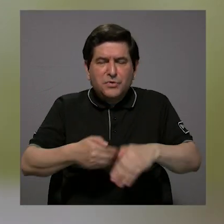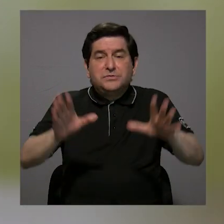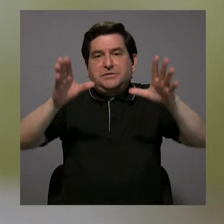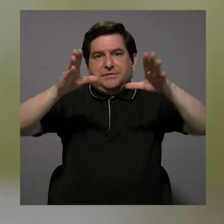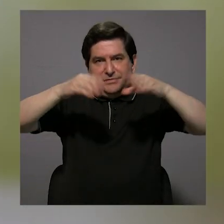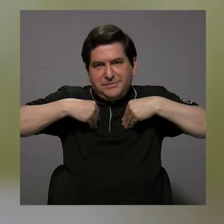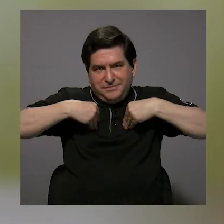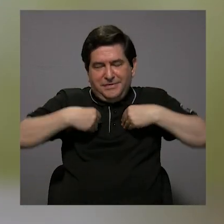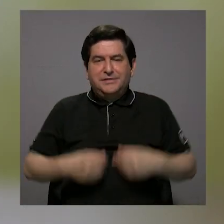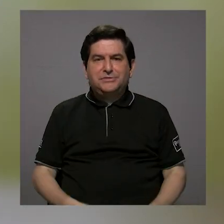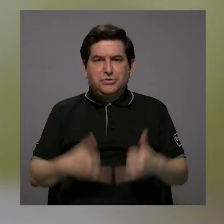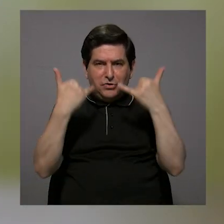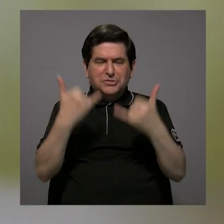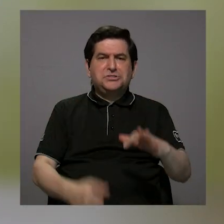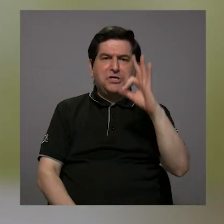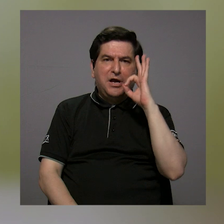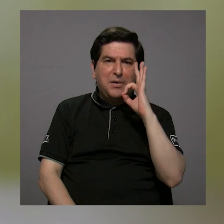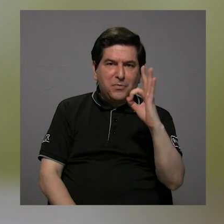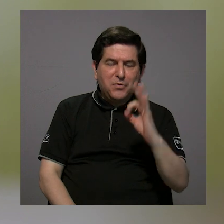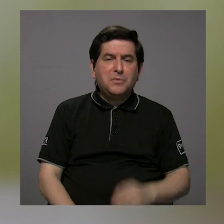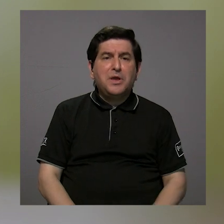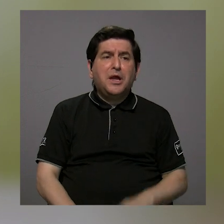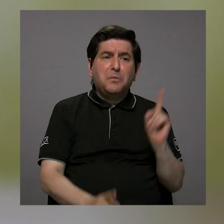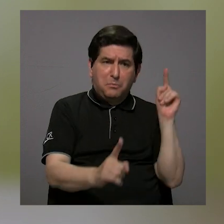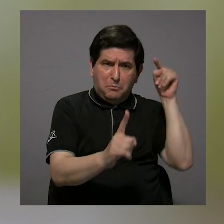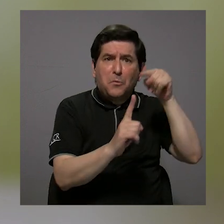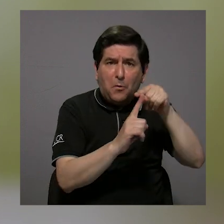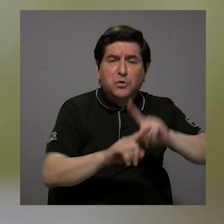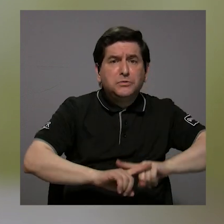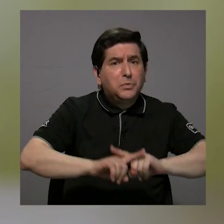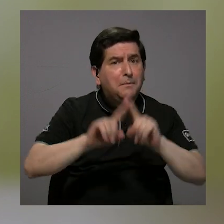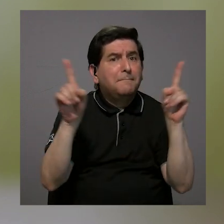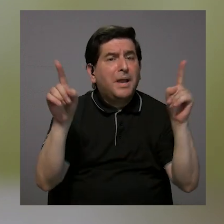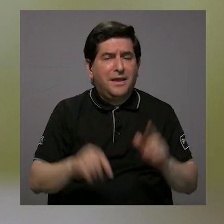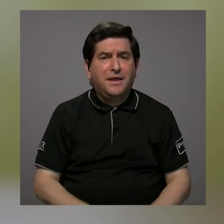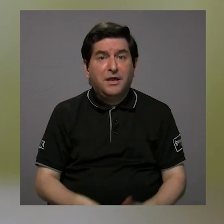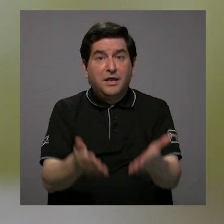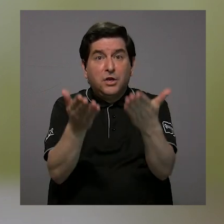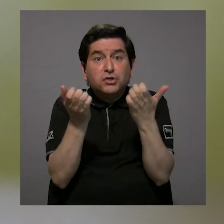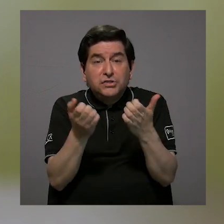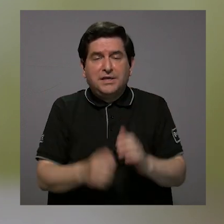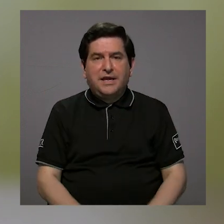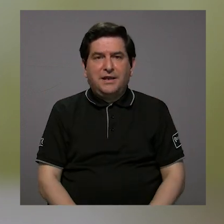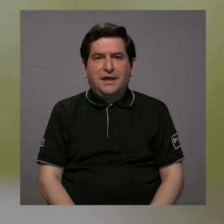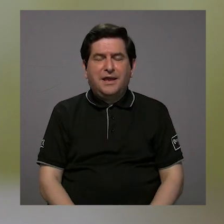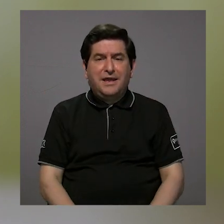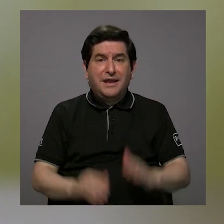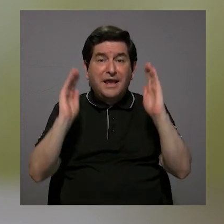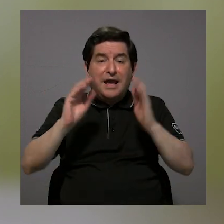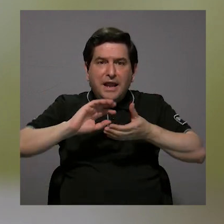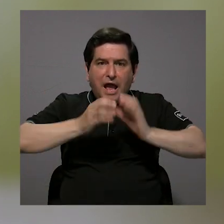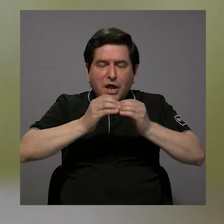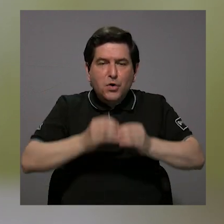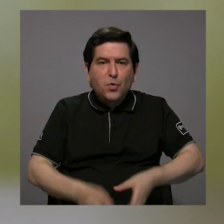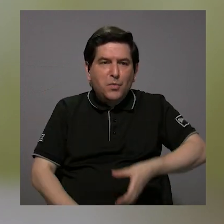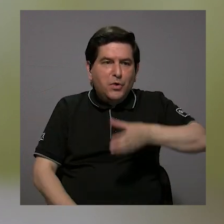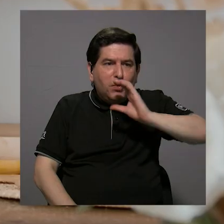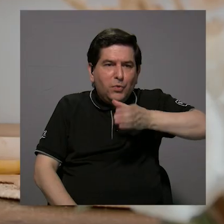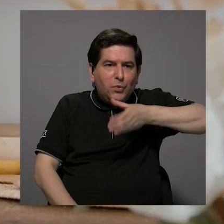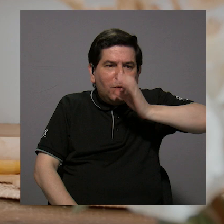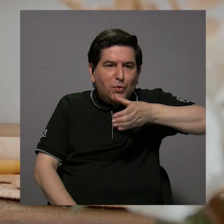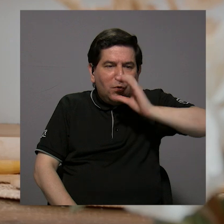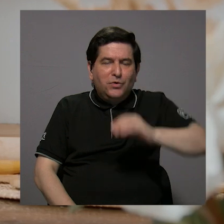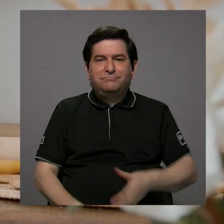de absorber. Eso está muy bien para ciertos propósitos, pero si lo que queremos es ingerir grandes volúmenes de